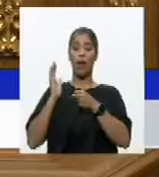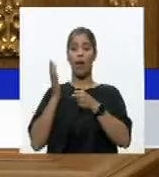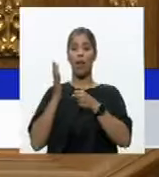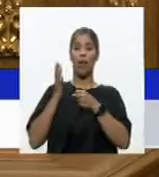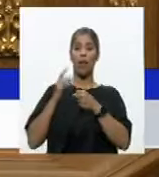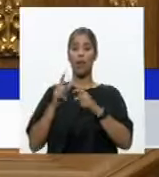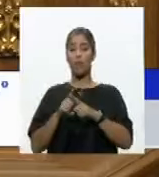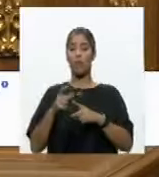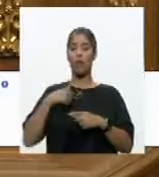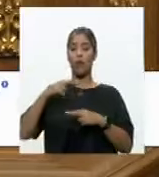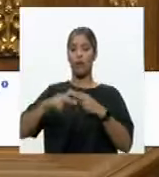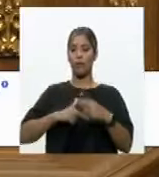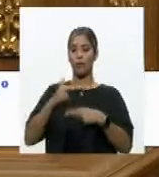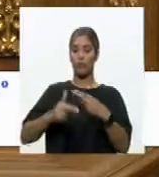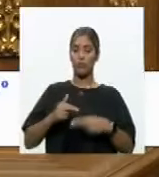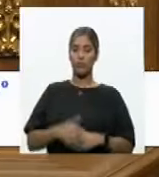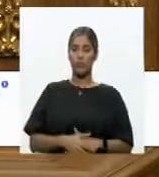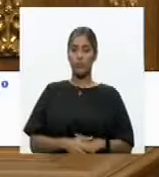revolución.